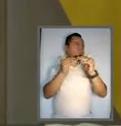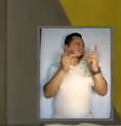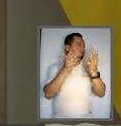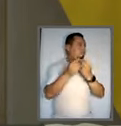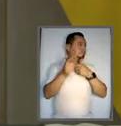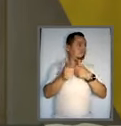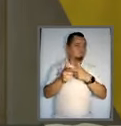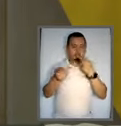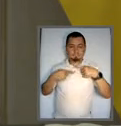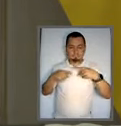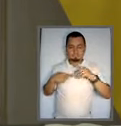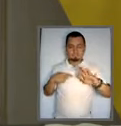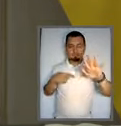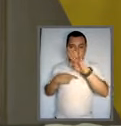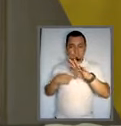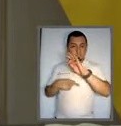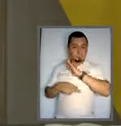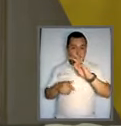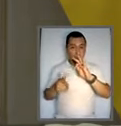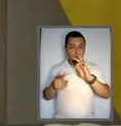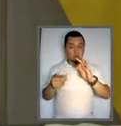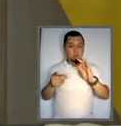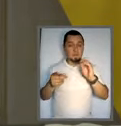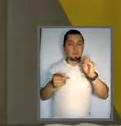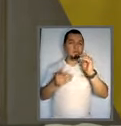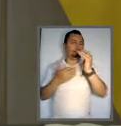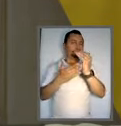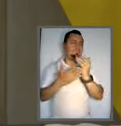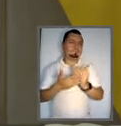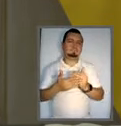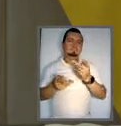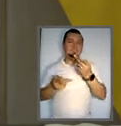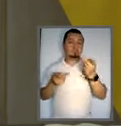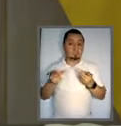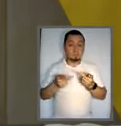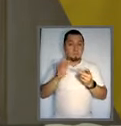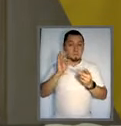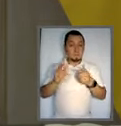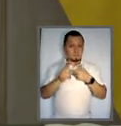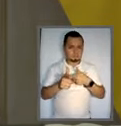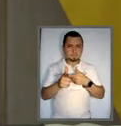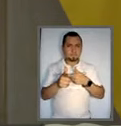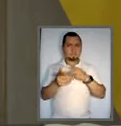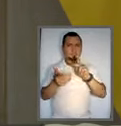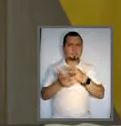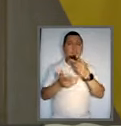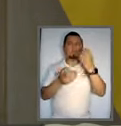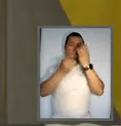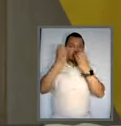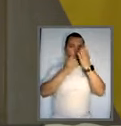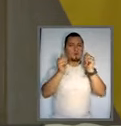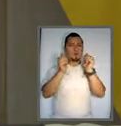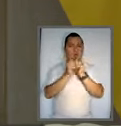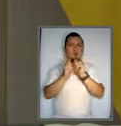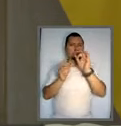den, que se puedan dar, con una serie, evidentemente, no tendría que repetirlo, pero lo haré, con una serie de medidas y